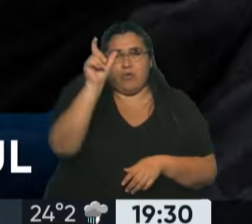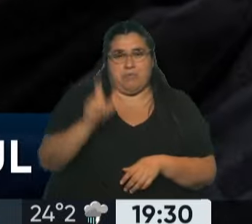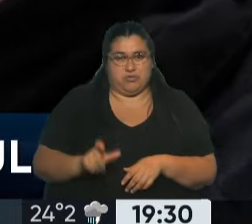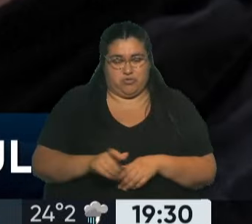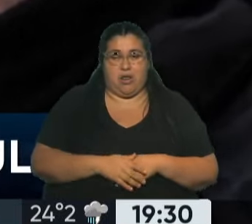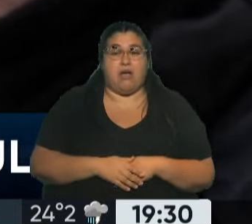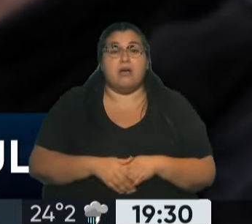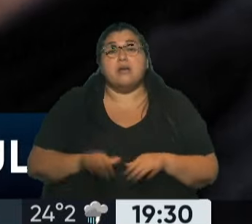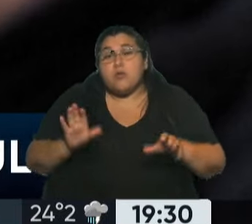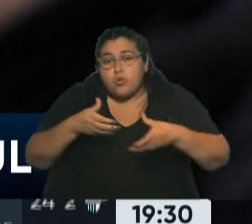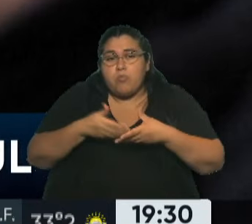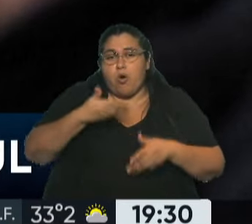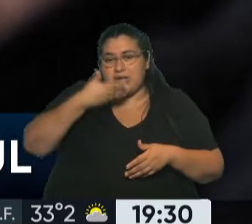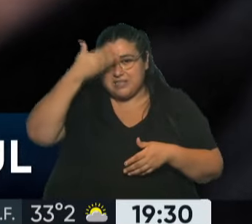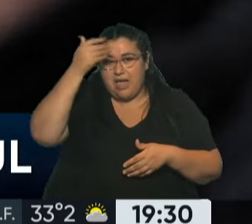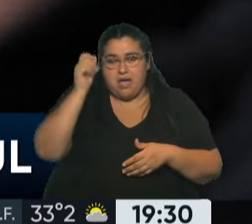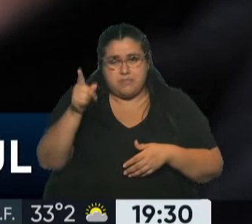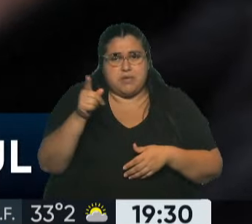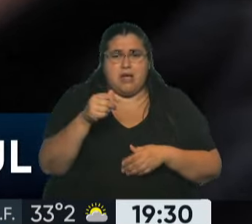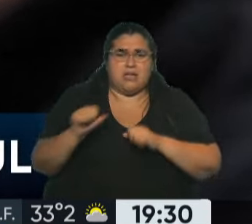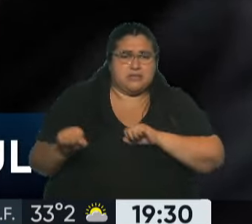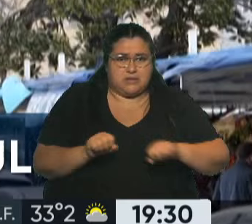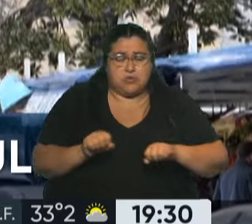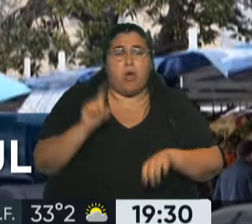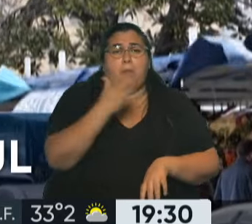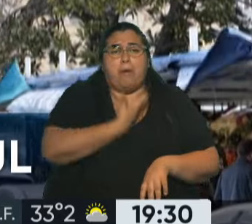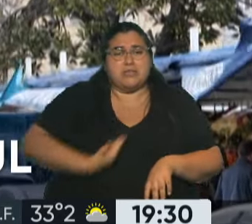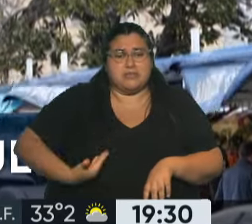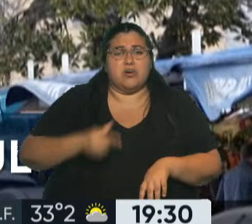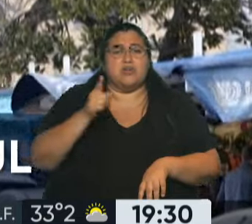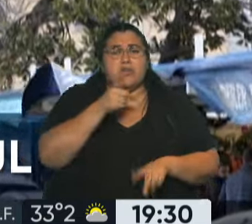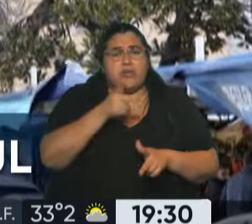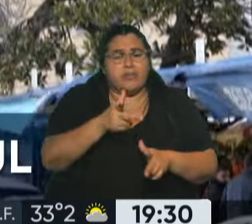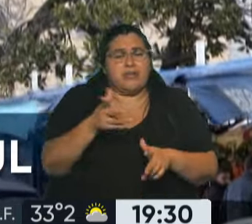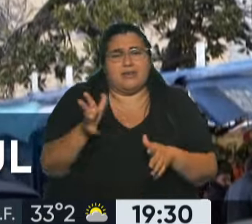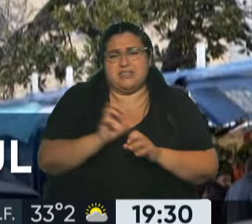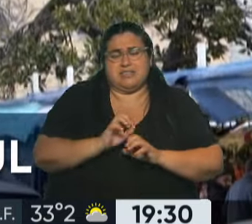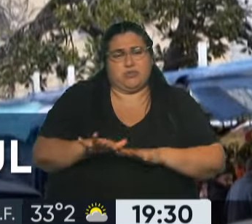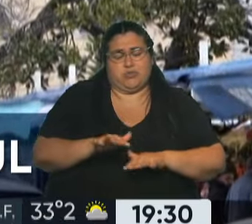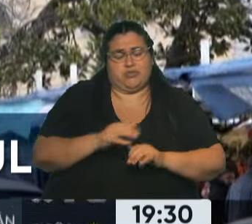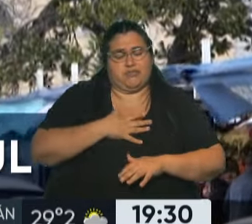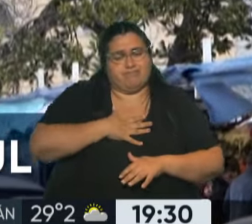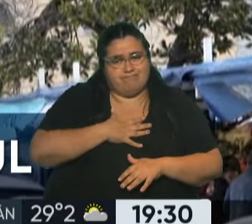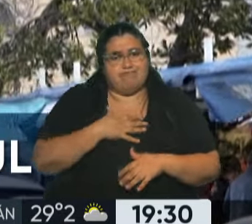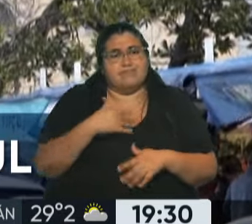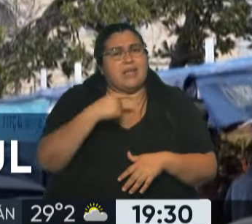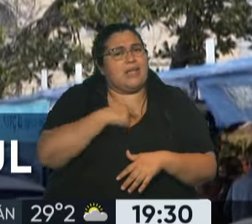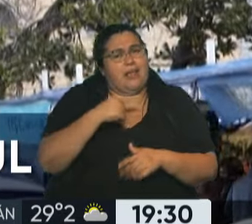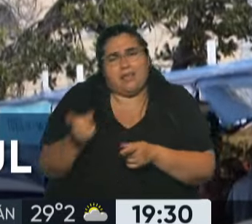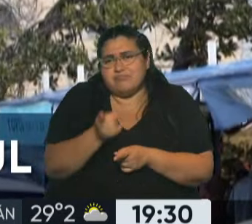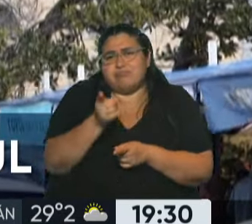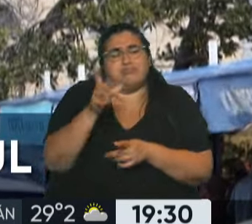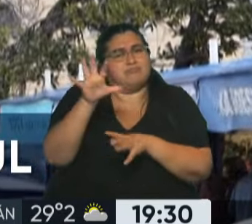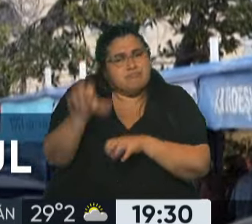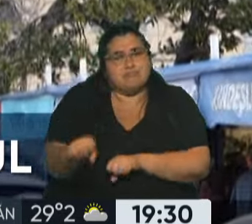Estado Islámico reivindicó el atentado. El presidente Erdogan dio su pesar por lo ocurrido. Dijo que va a atrapar a los